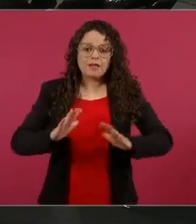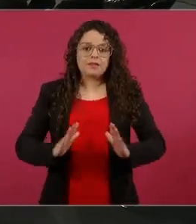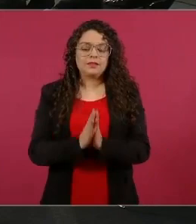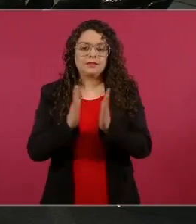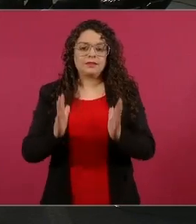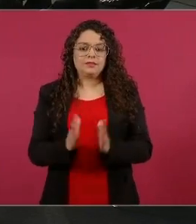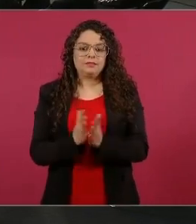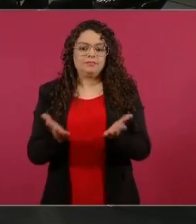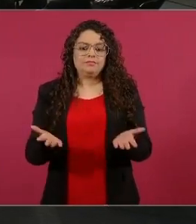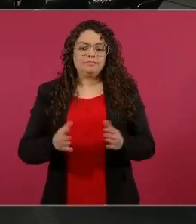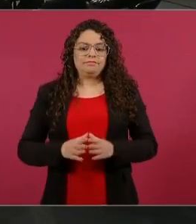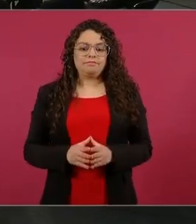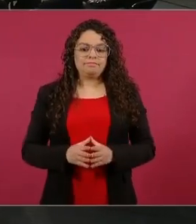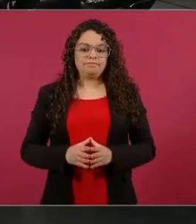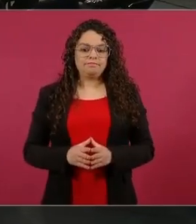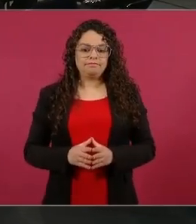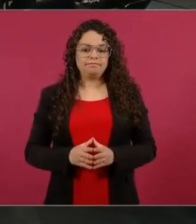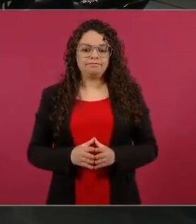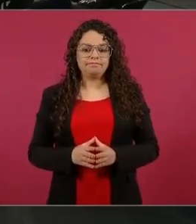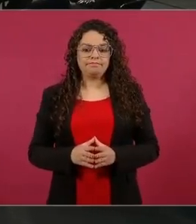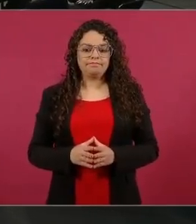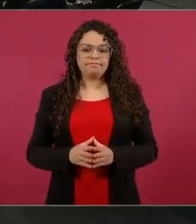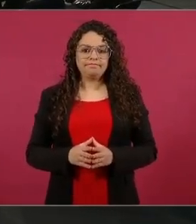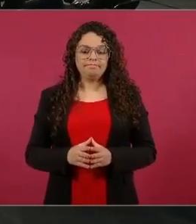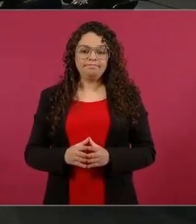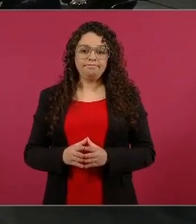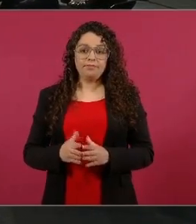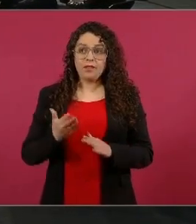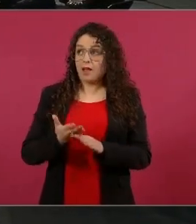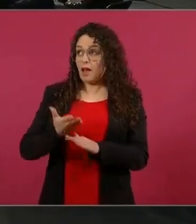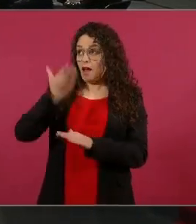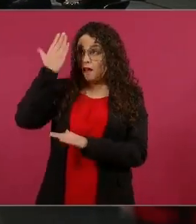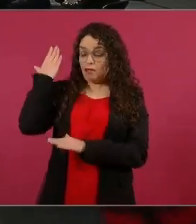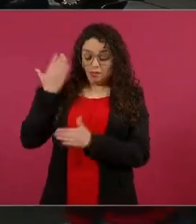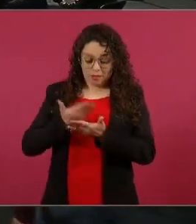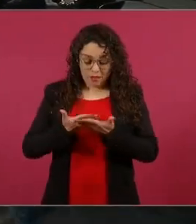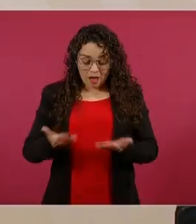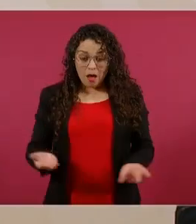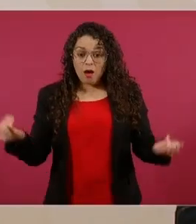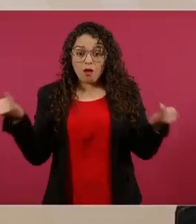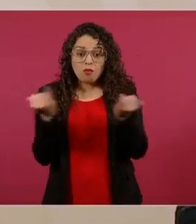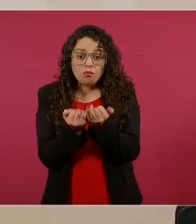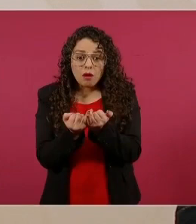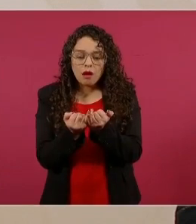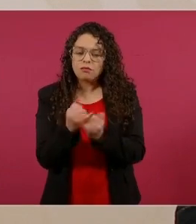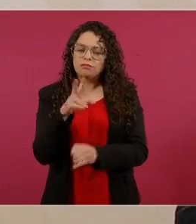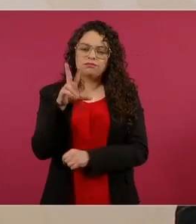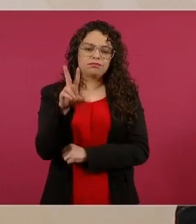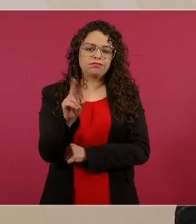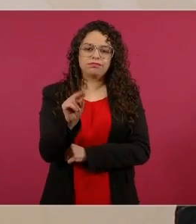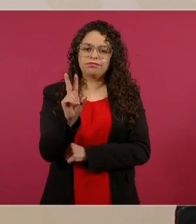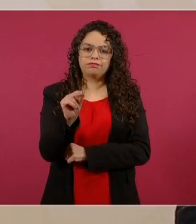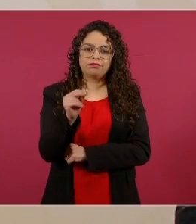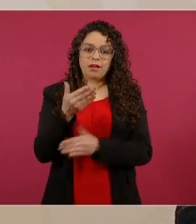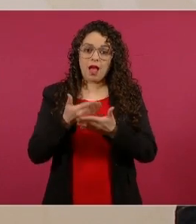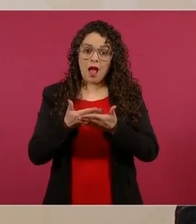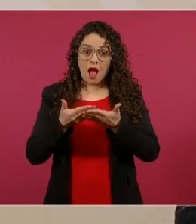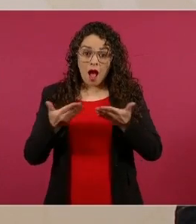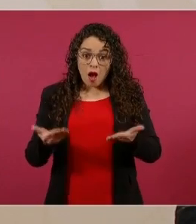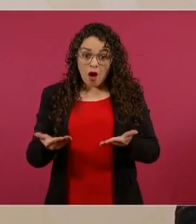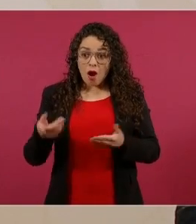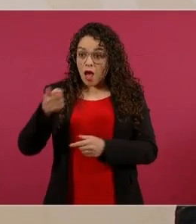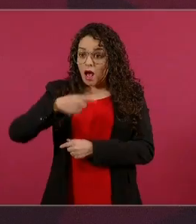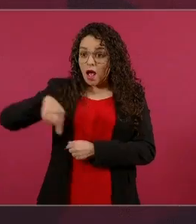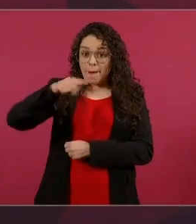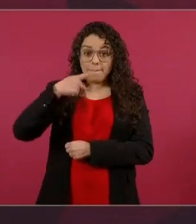40 entonces ya no son las mismas cosas ya no hay impunidad para